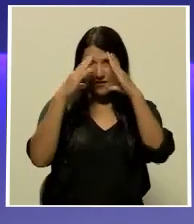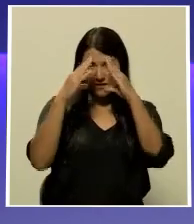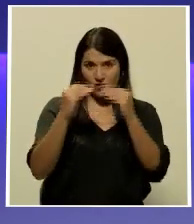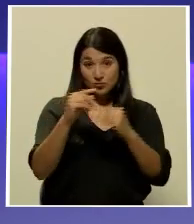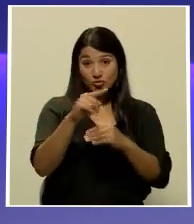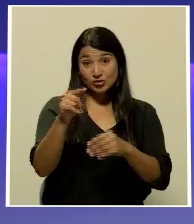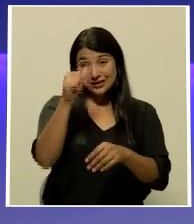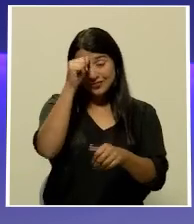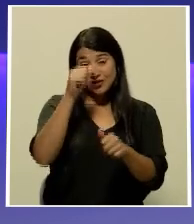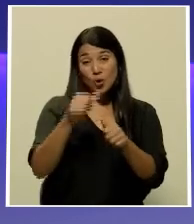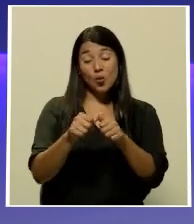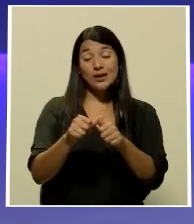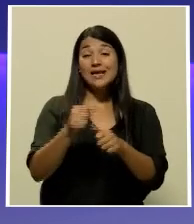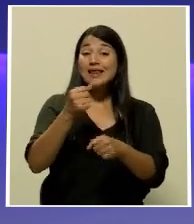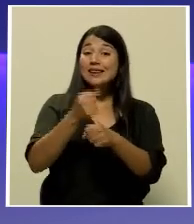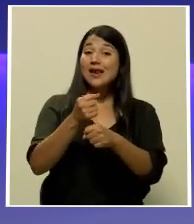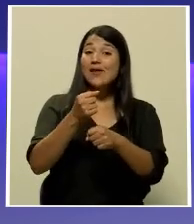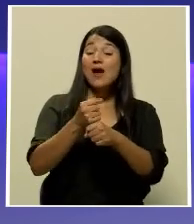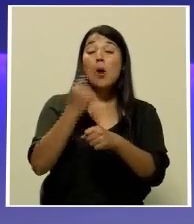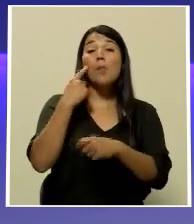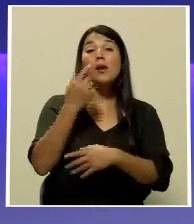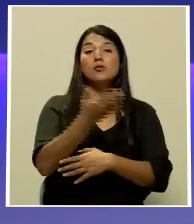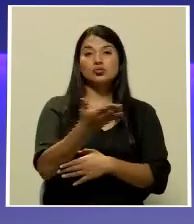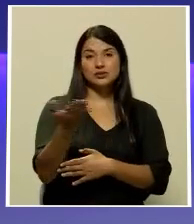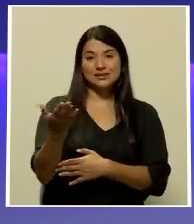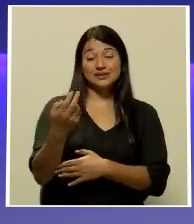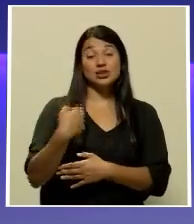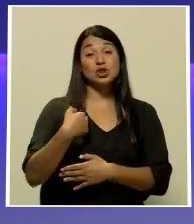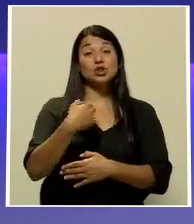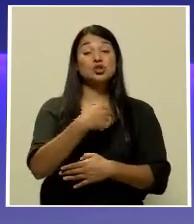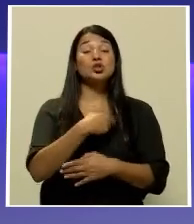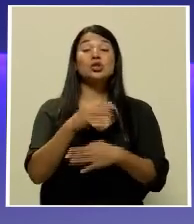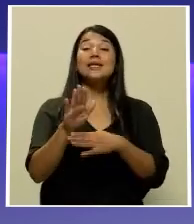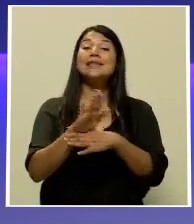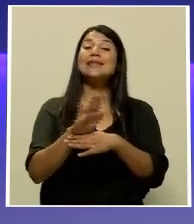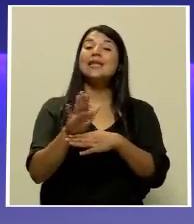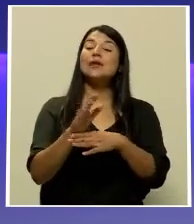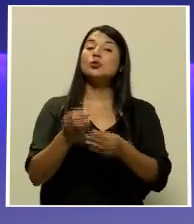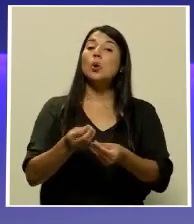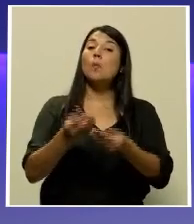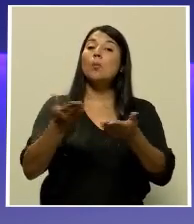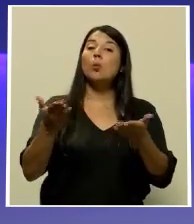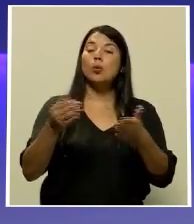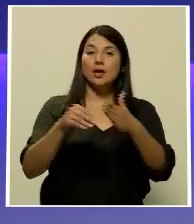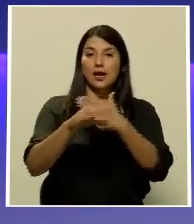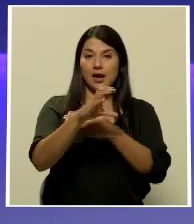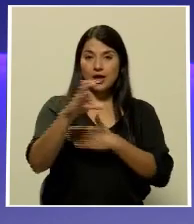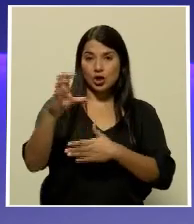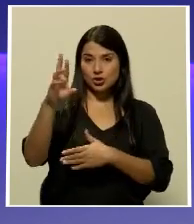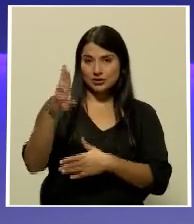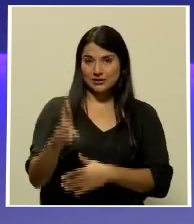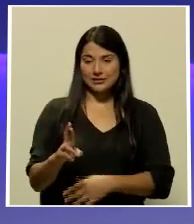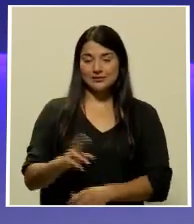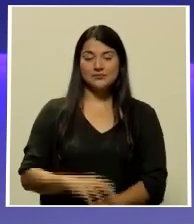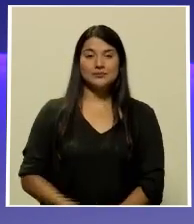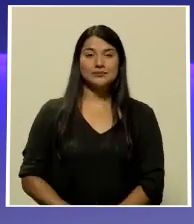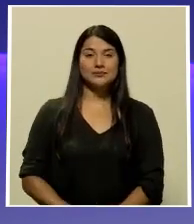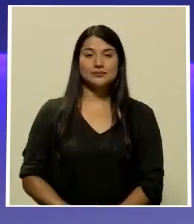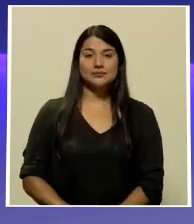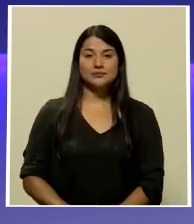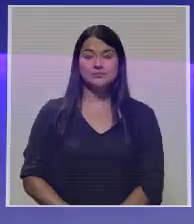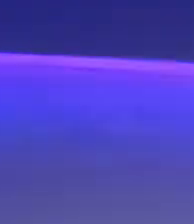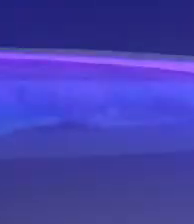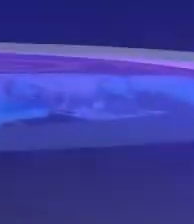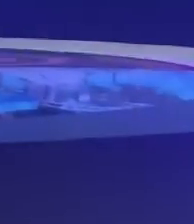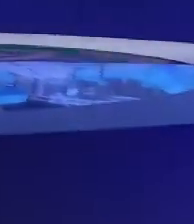Y recuerden, trabajamos para usted. Somos la televisión pública de Costa Rica.